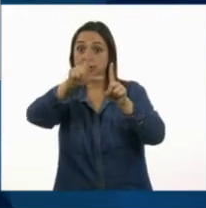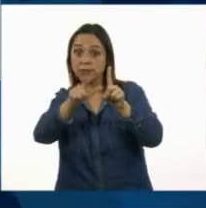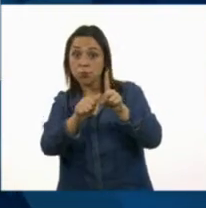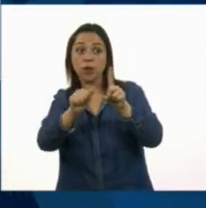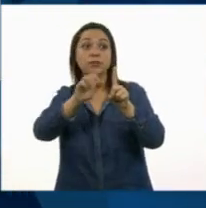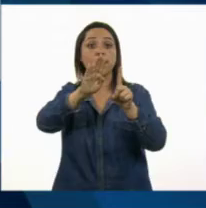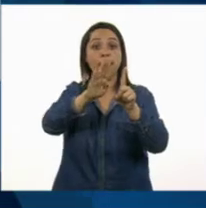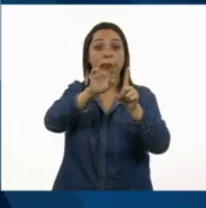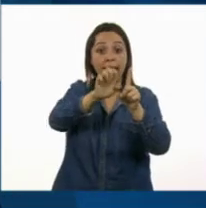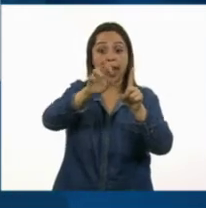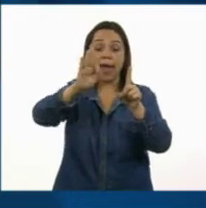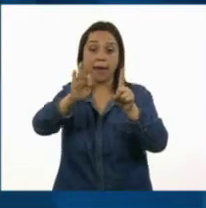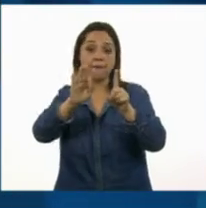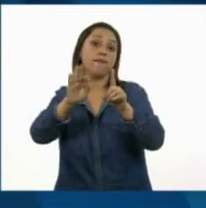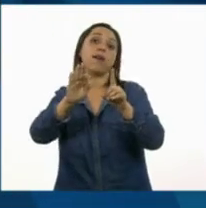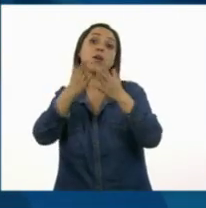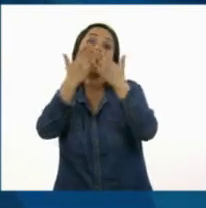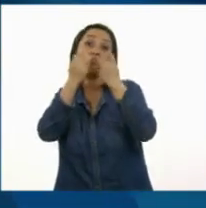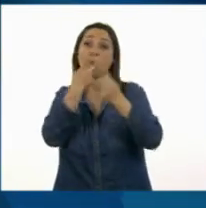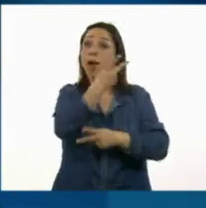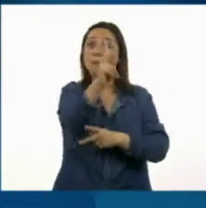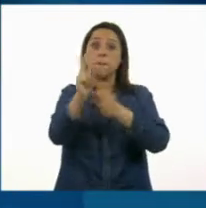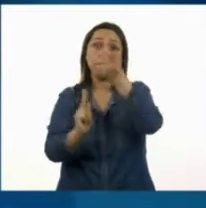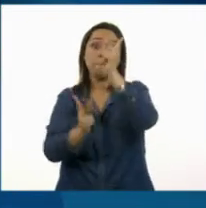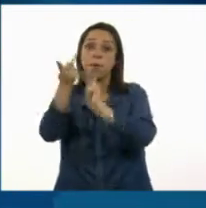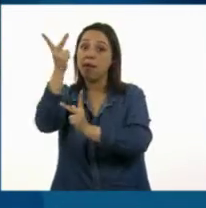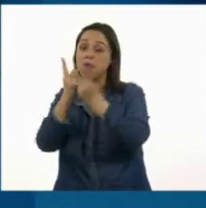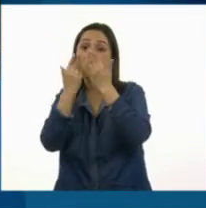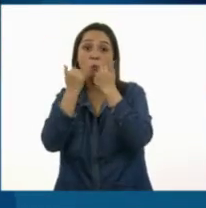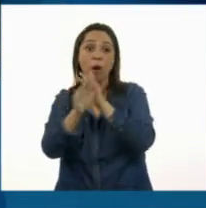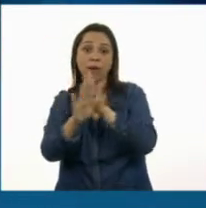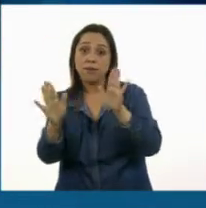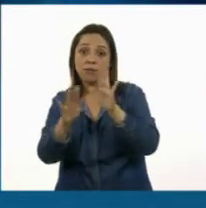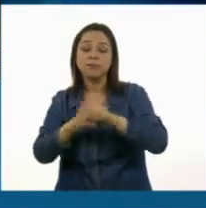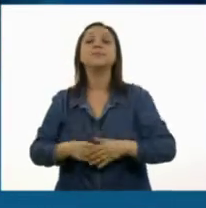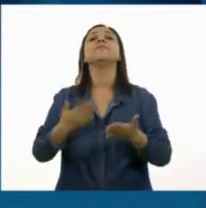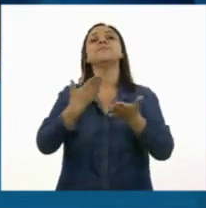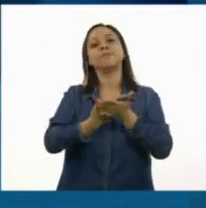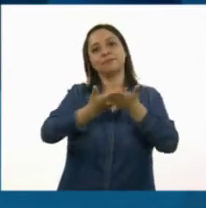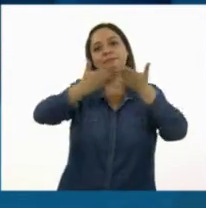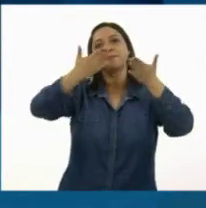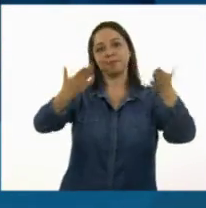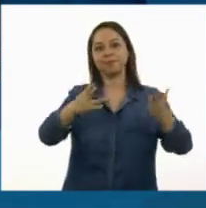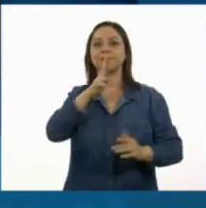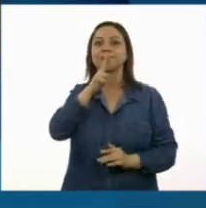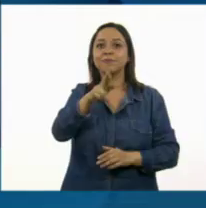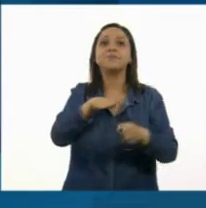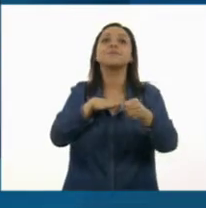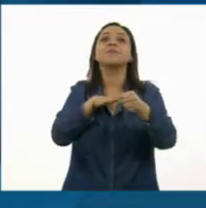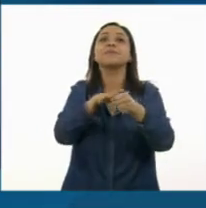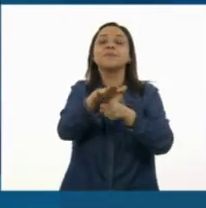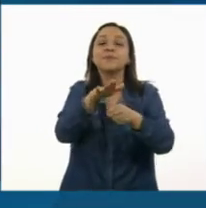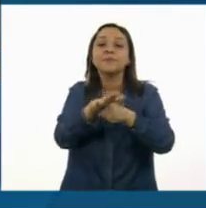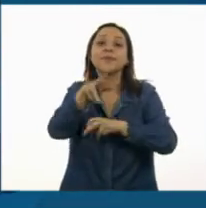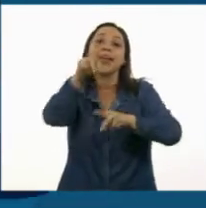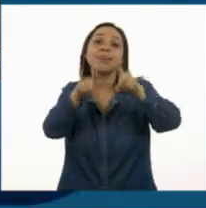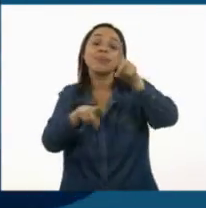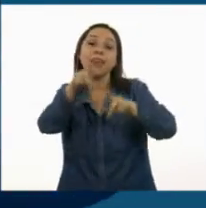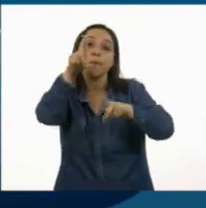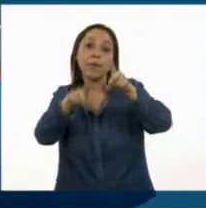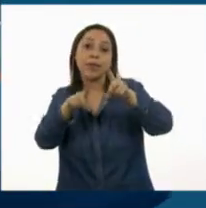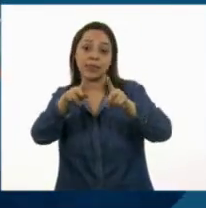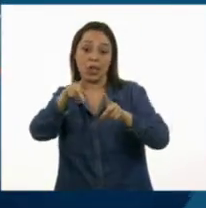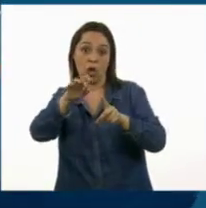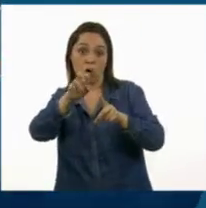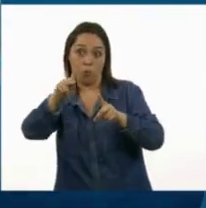no existe vegetación. Querida Cecil, ahora te podemos responder que según la clasificación climática de